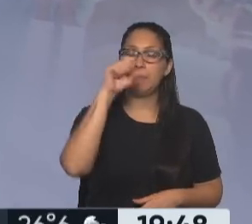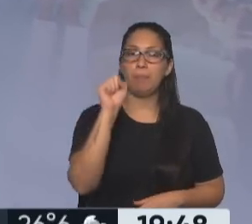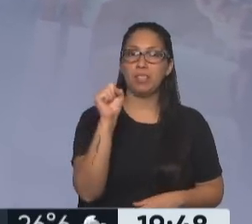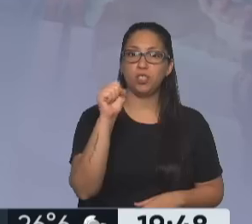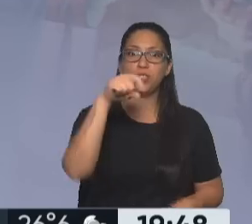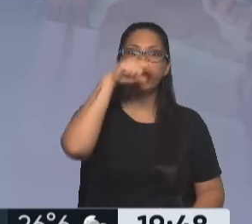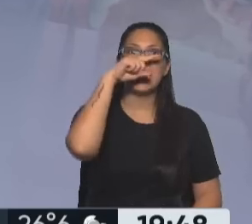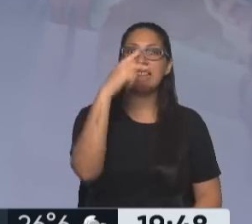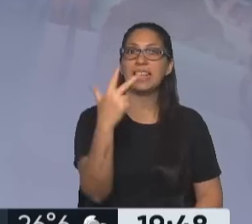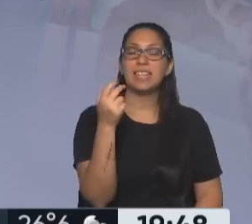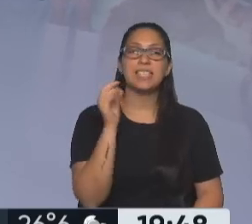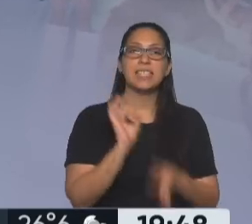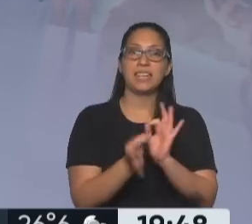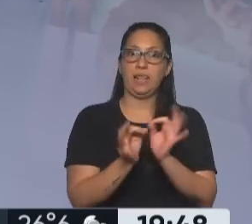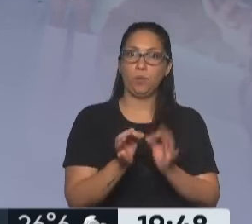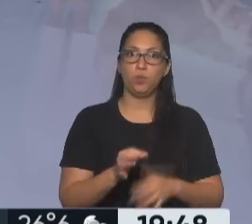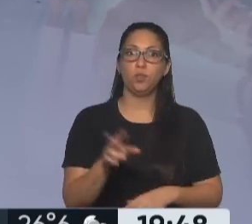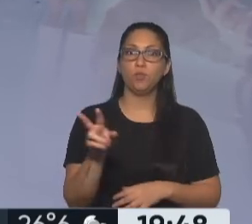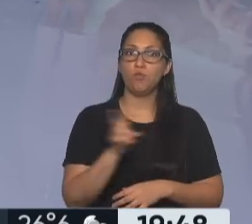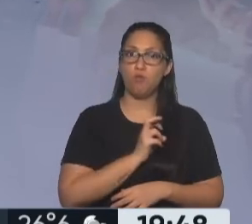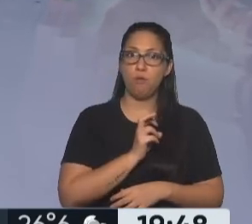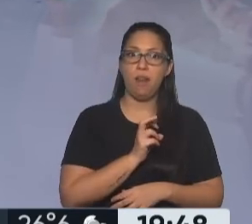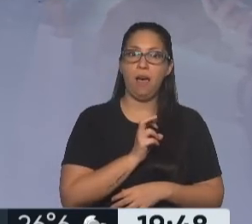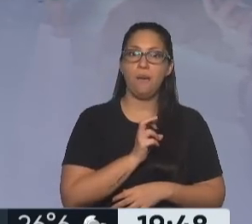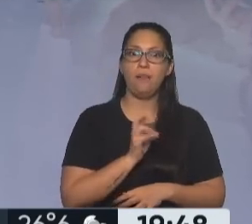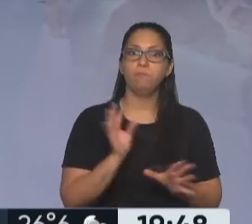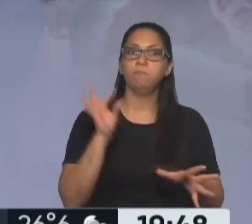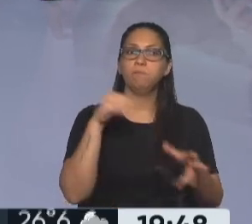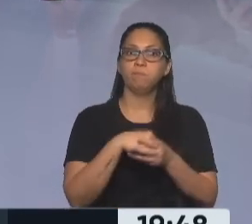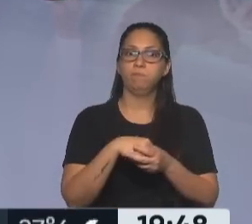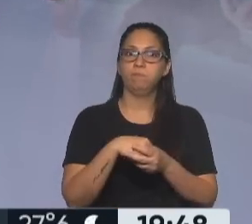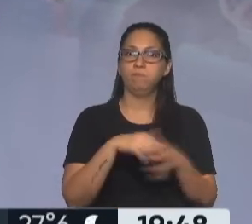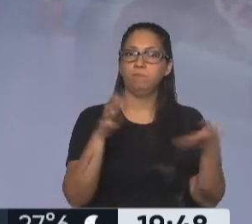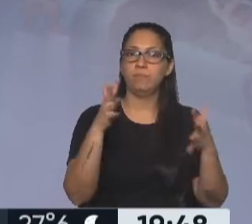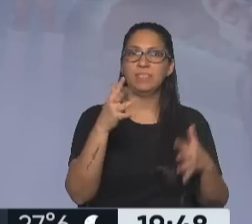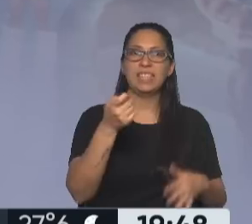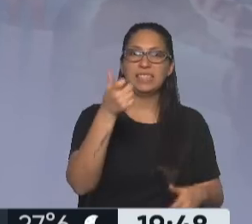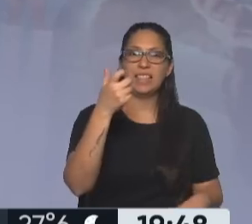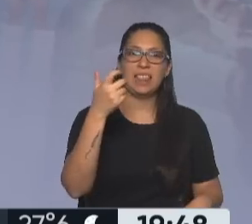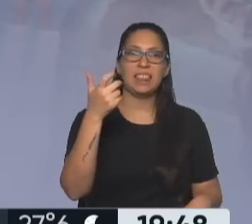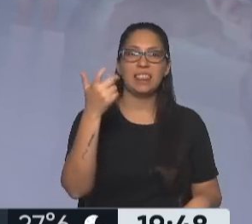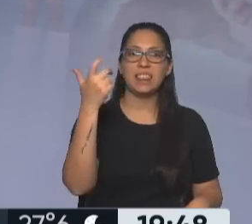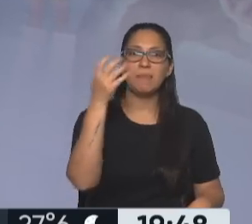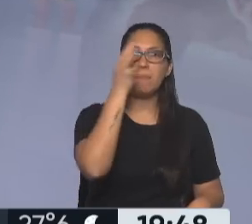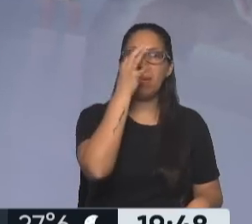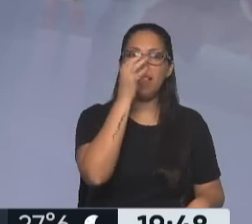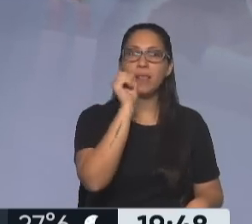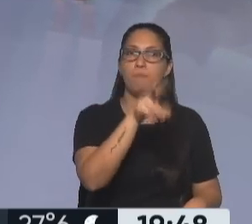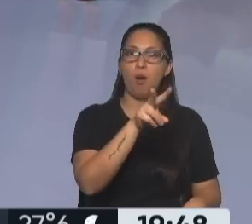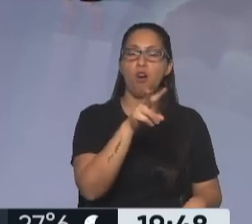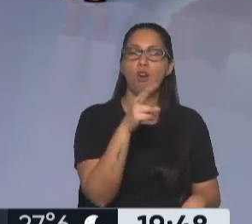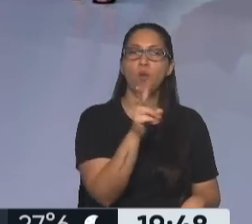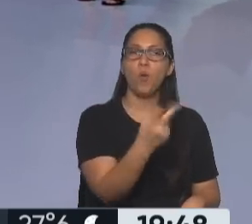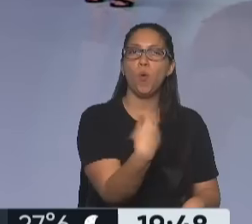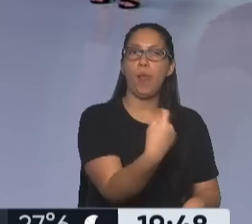35.255.297 pesos con 73 centavos, las cuales se componen de cerca de 19 millones por la asignación, por la